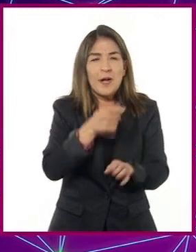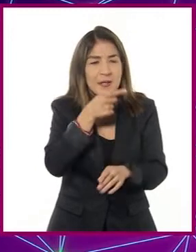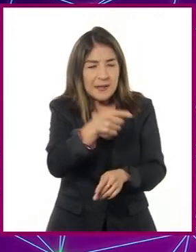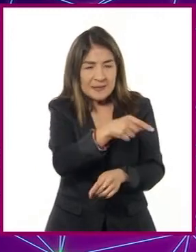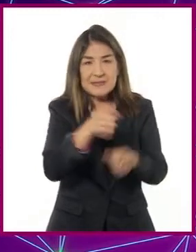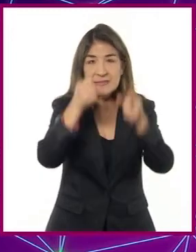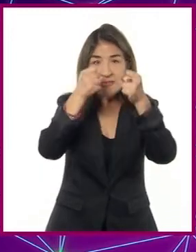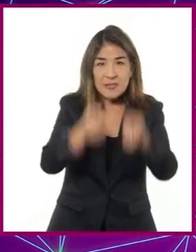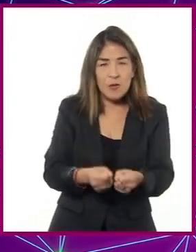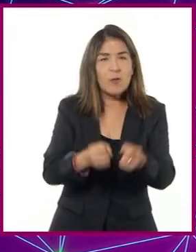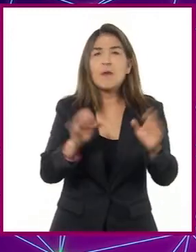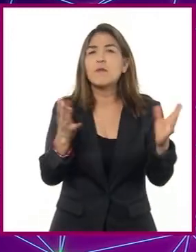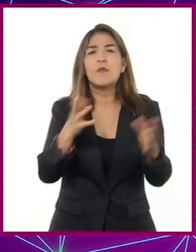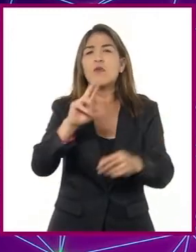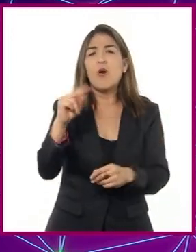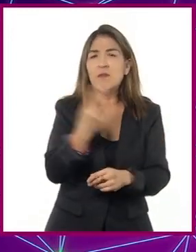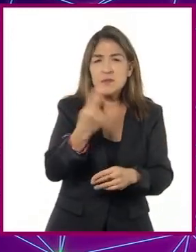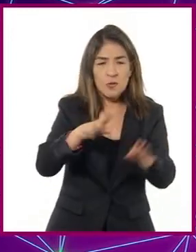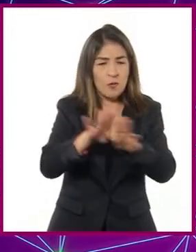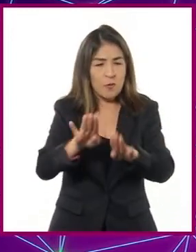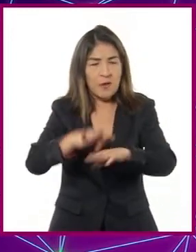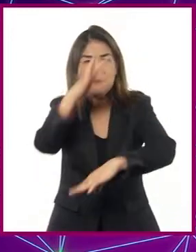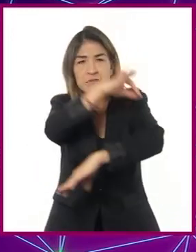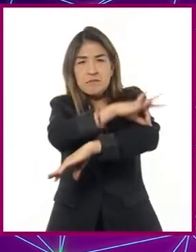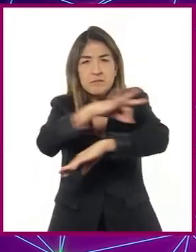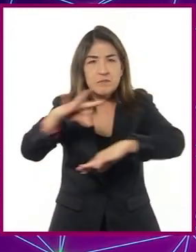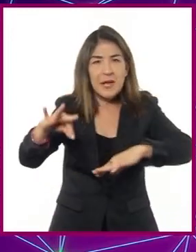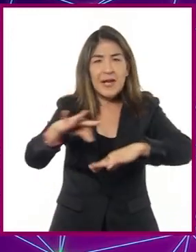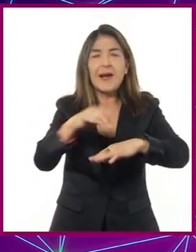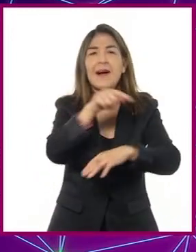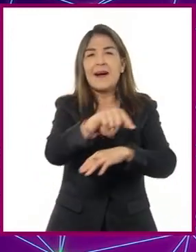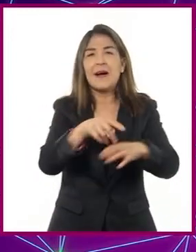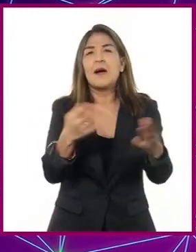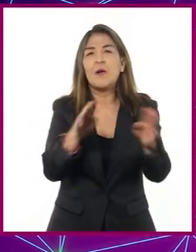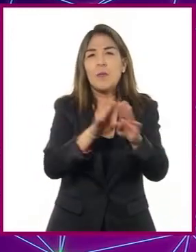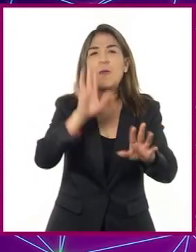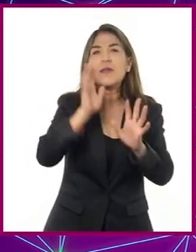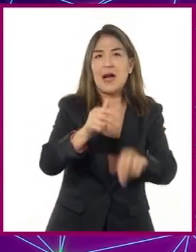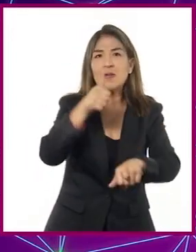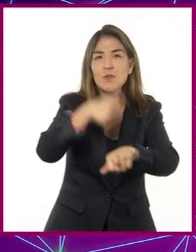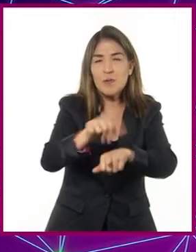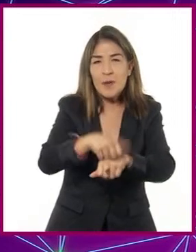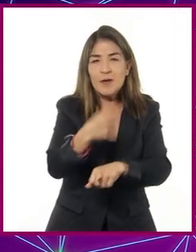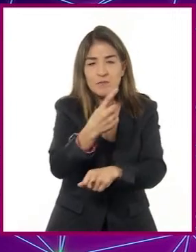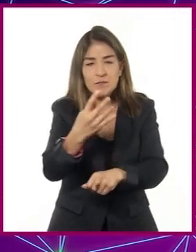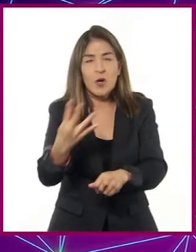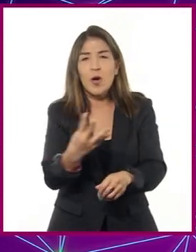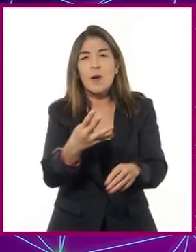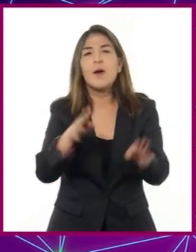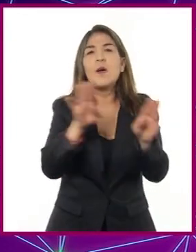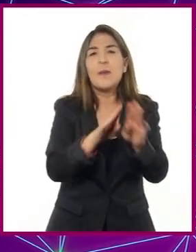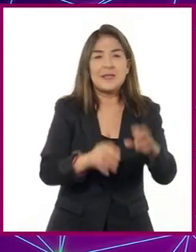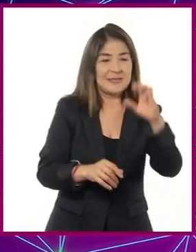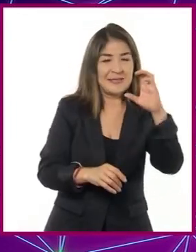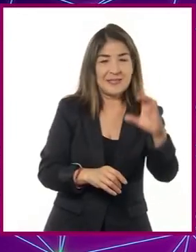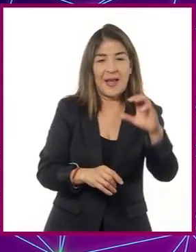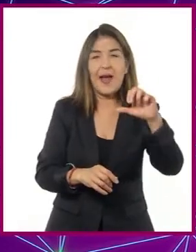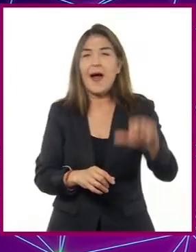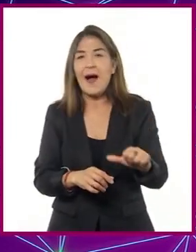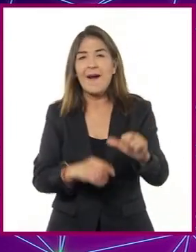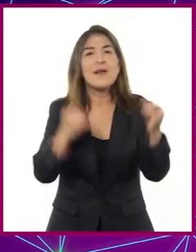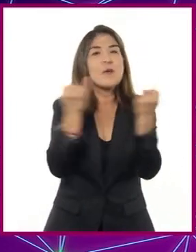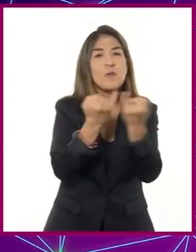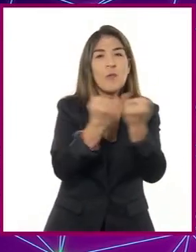sin realizar medición alguna, con alguna regla graduada, de que CA será